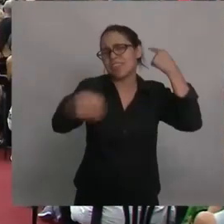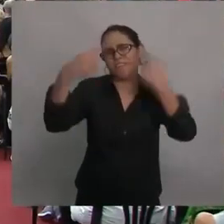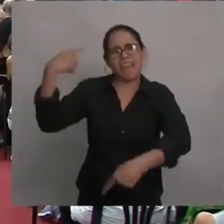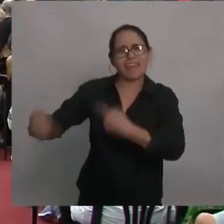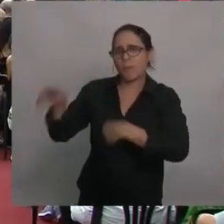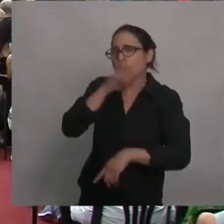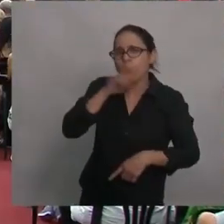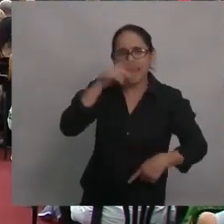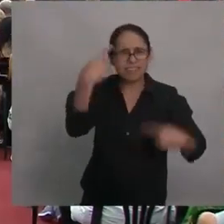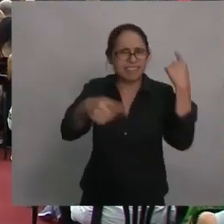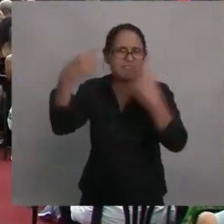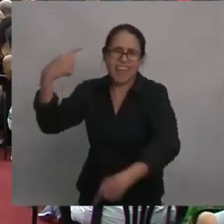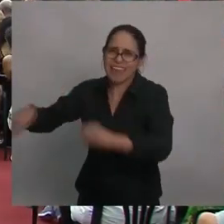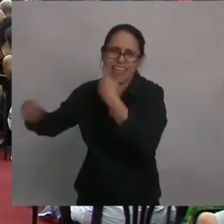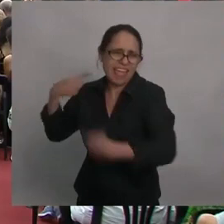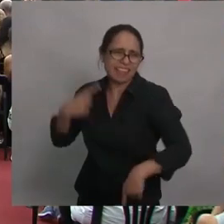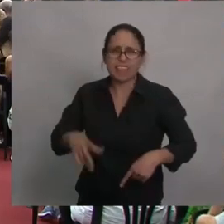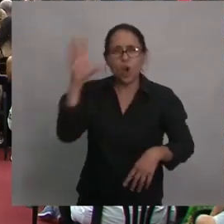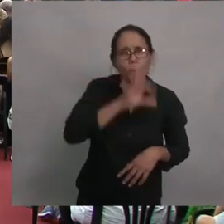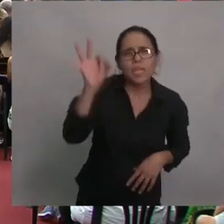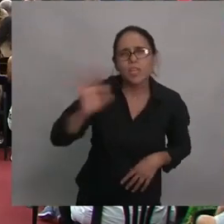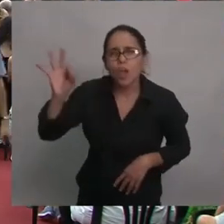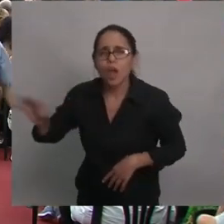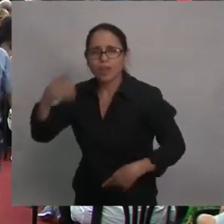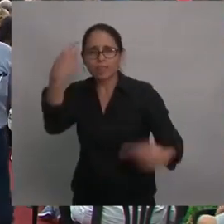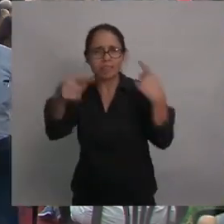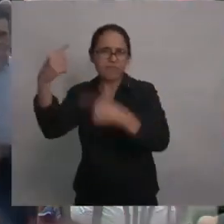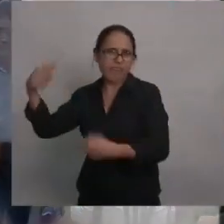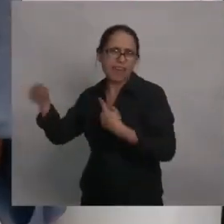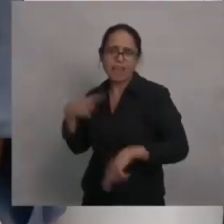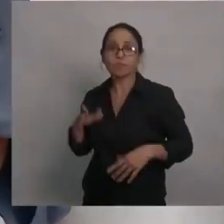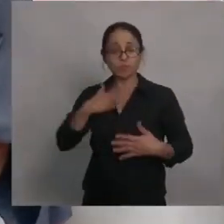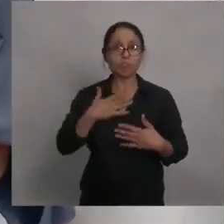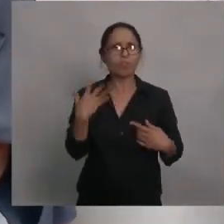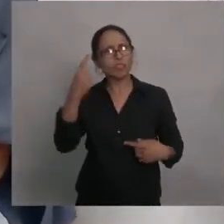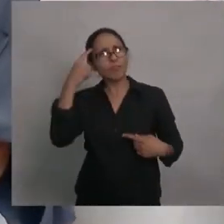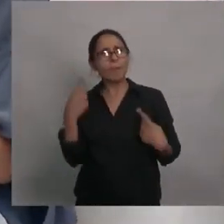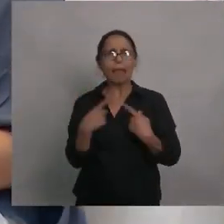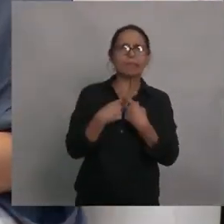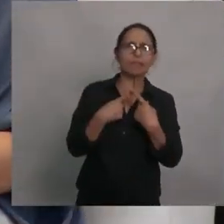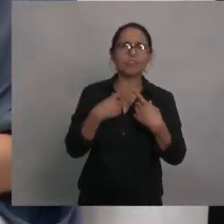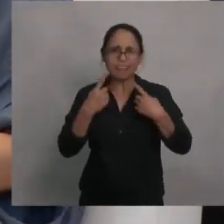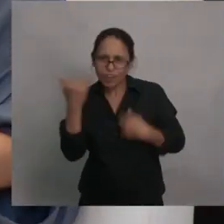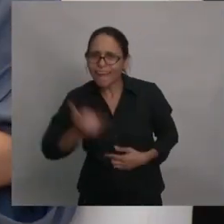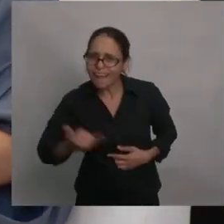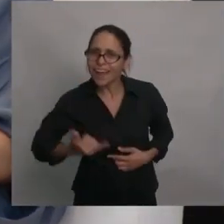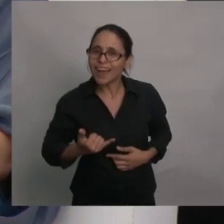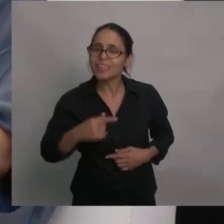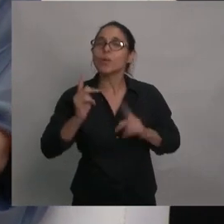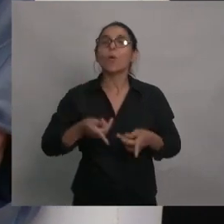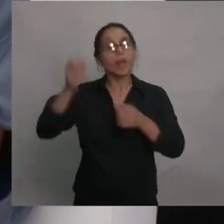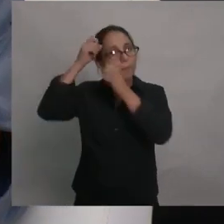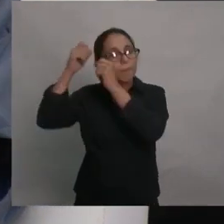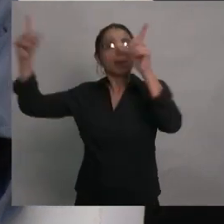Somos diversas, tenemos una polifonía de voces y asumimos nuestras contradicciones y nuestra contingencia. Y tenemos un